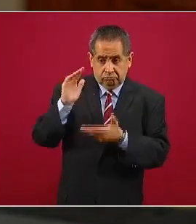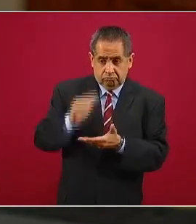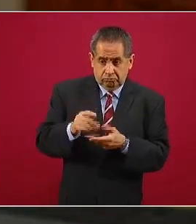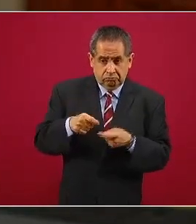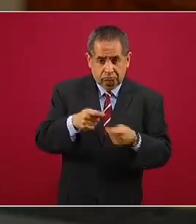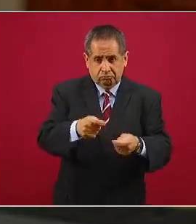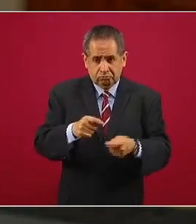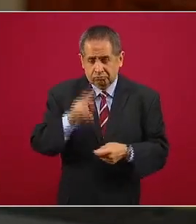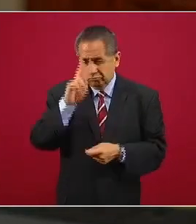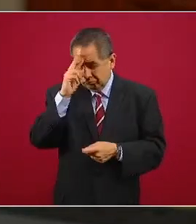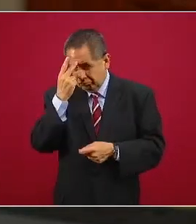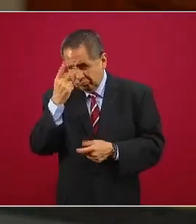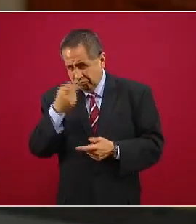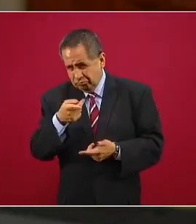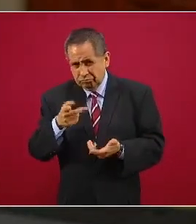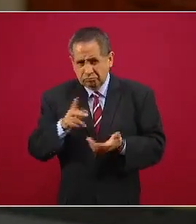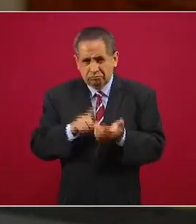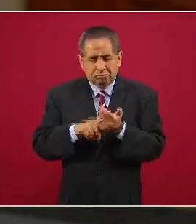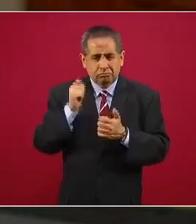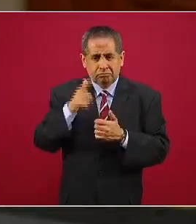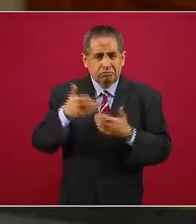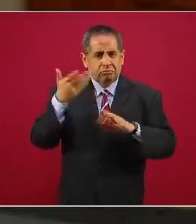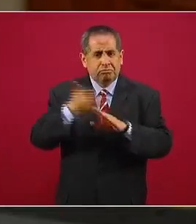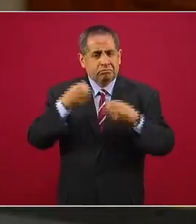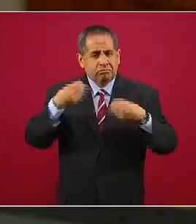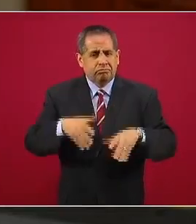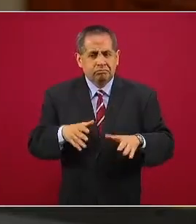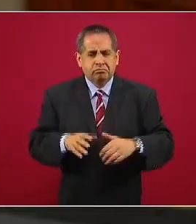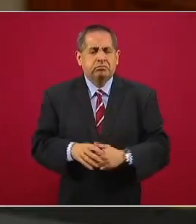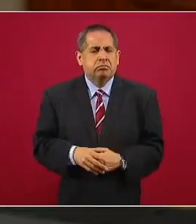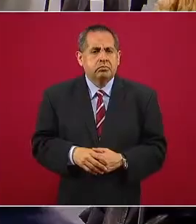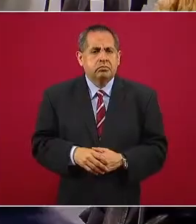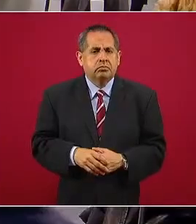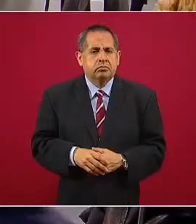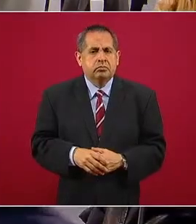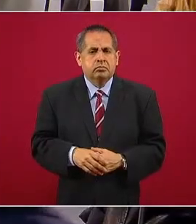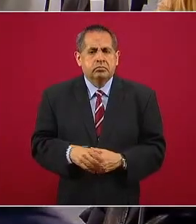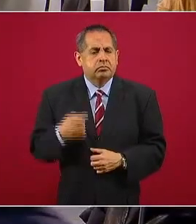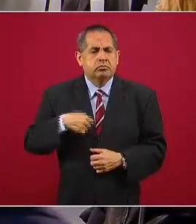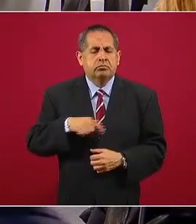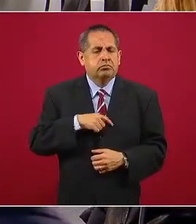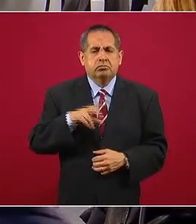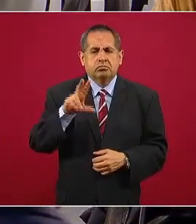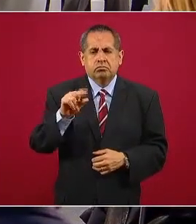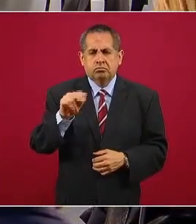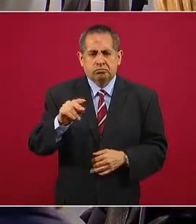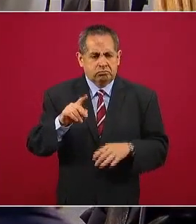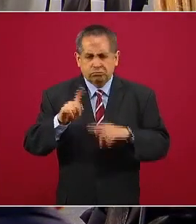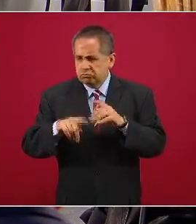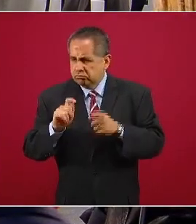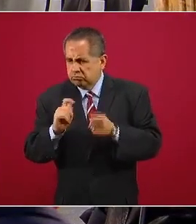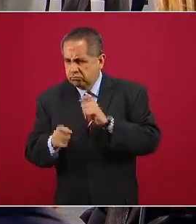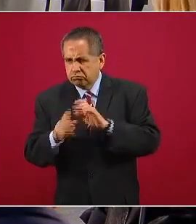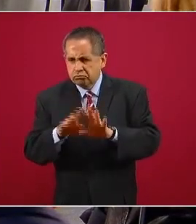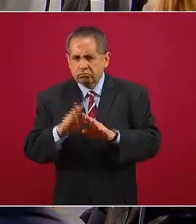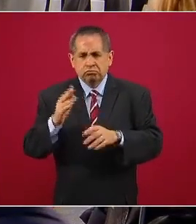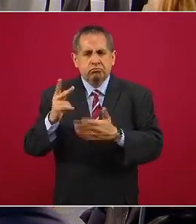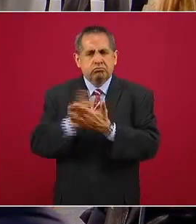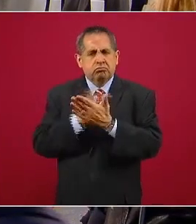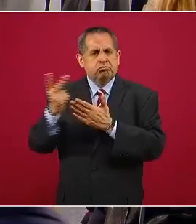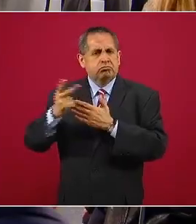austeridad malentendida que afecta? Pues, nosotros no tenemos ningún ajuste en el programa